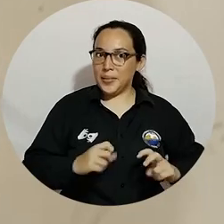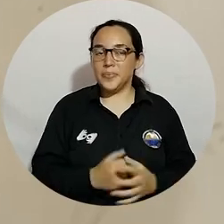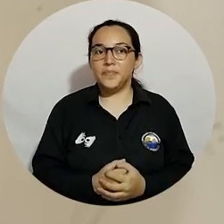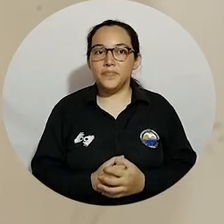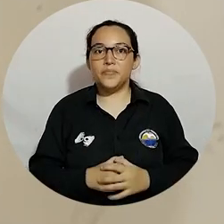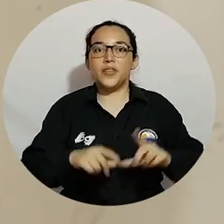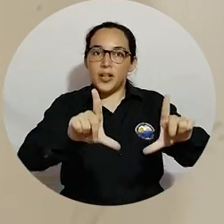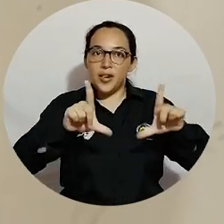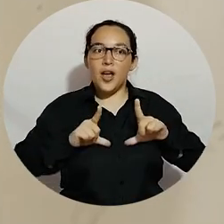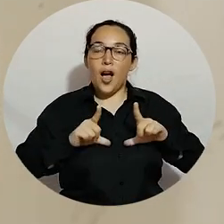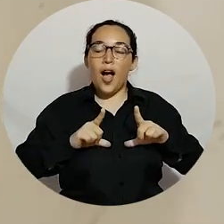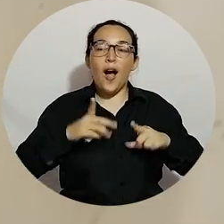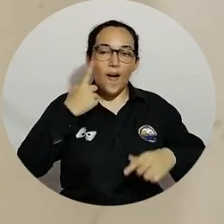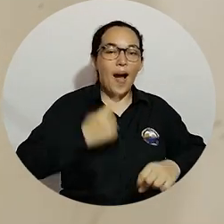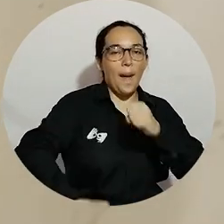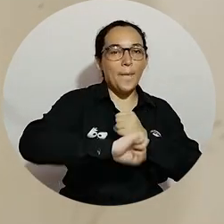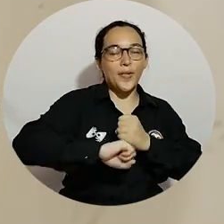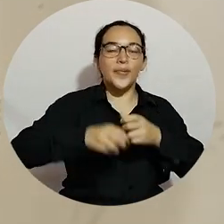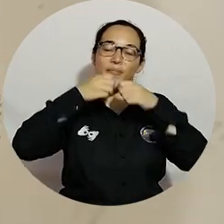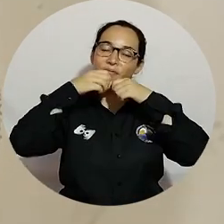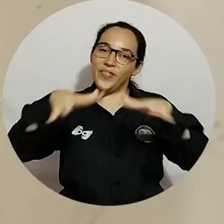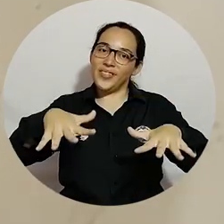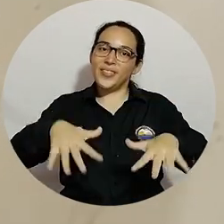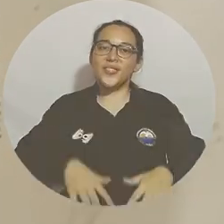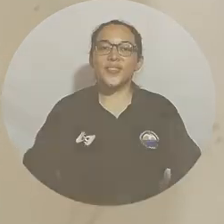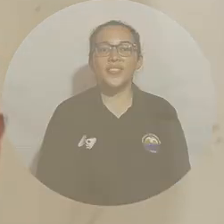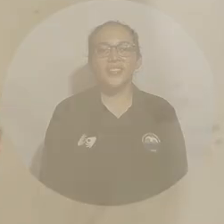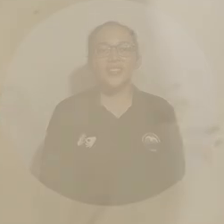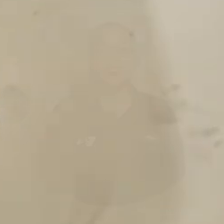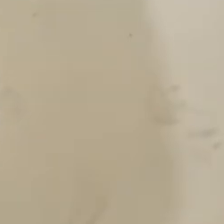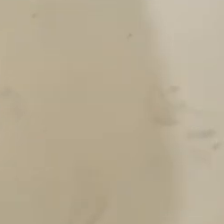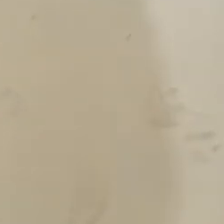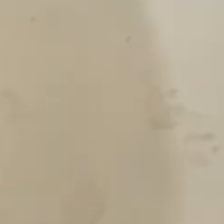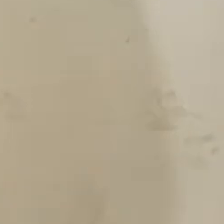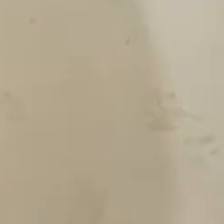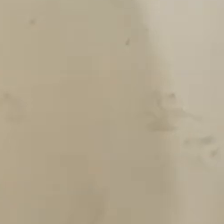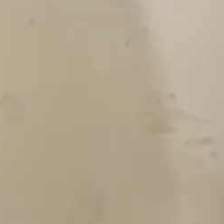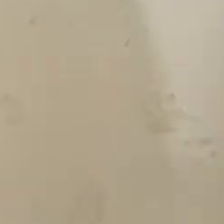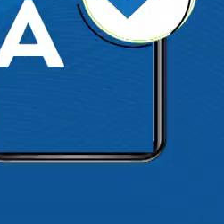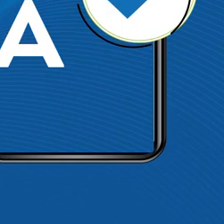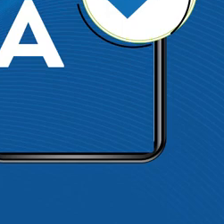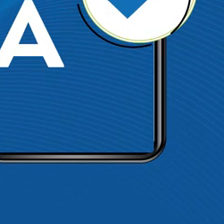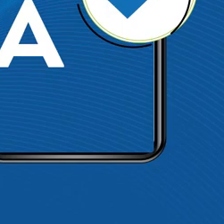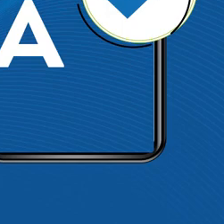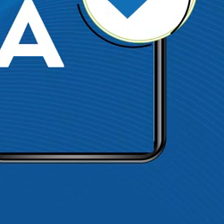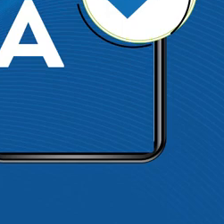laborales y de investigación. Egresados, cuento con su apoyo. Muchas bendiciones.